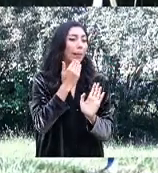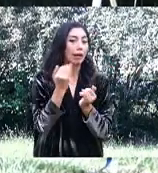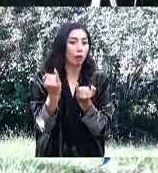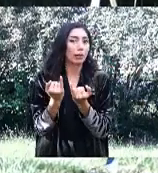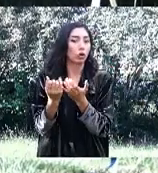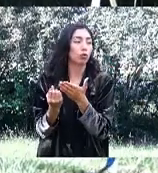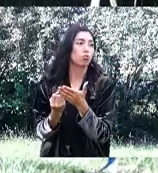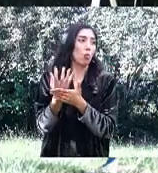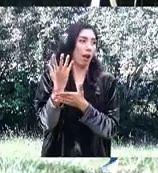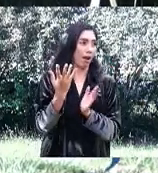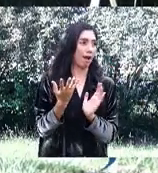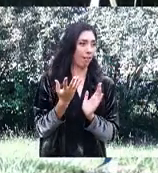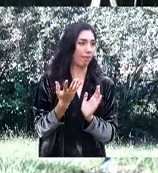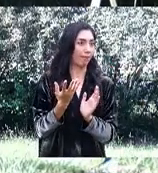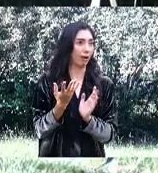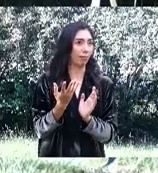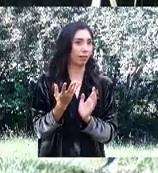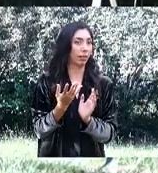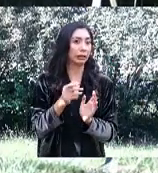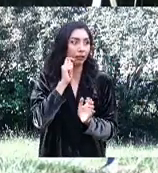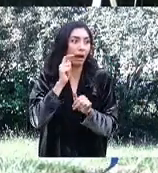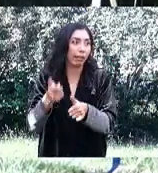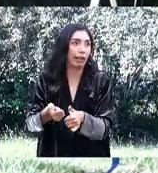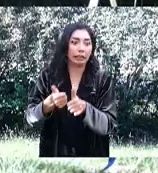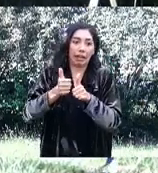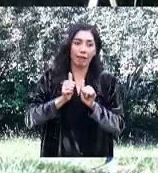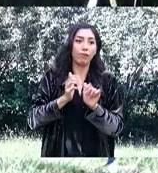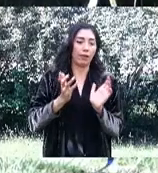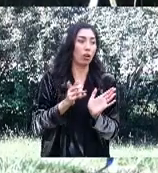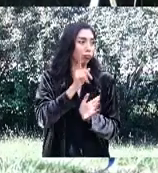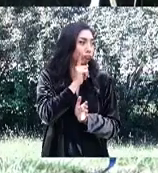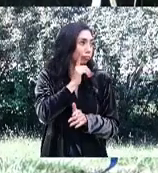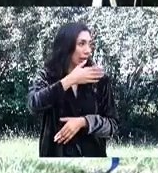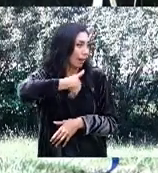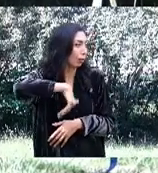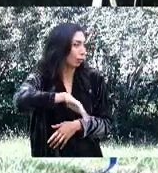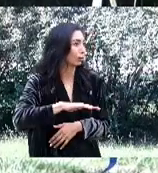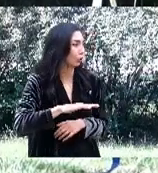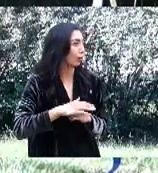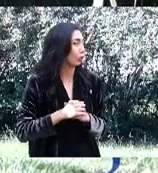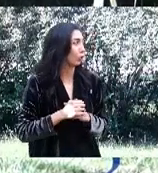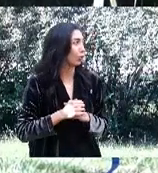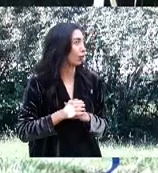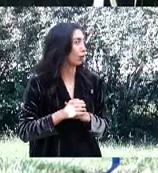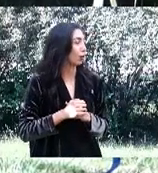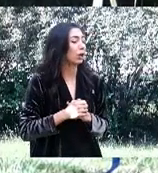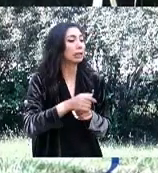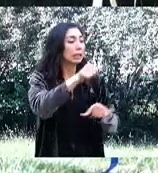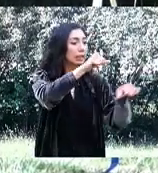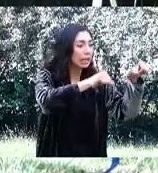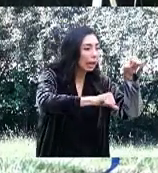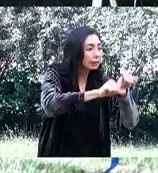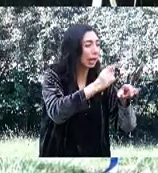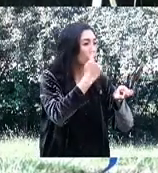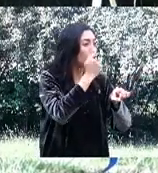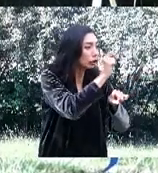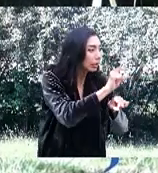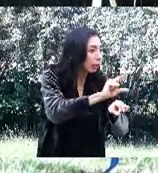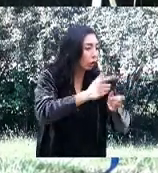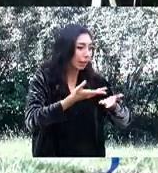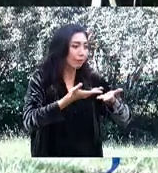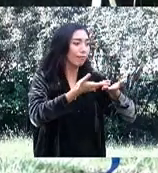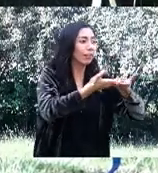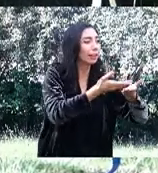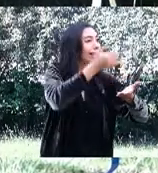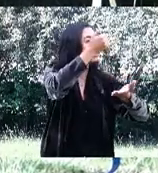gran desafío de estar en ese límite no en lo que el conocimiento la ciencia no nos invita